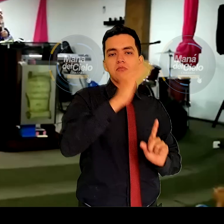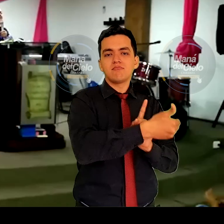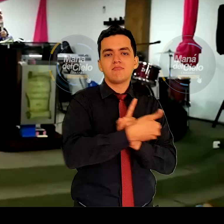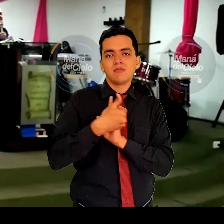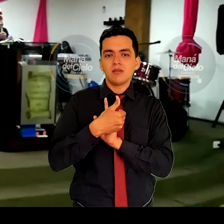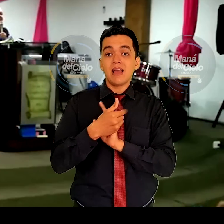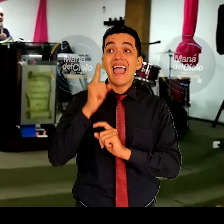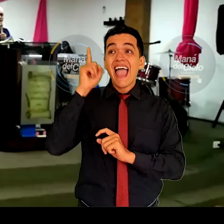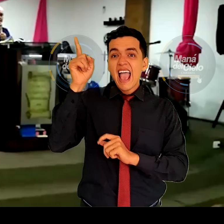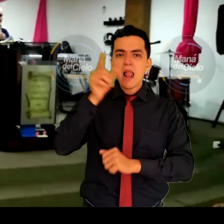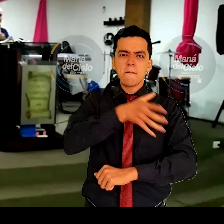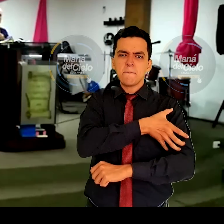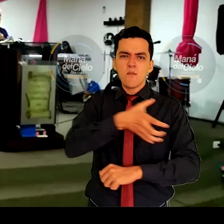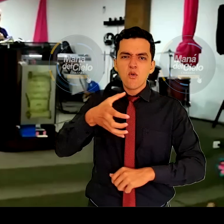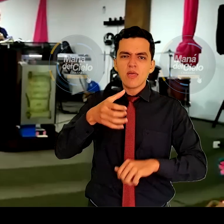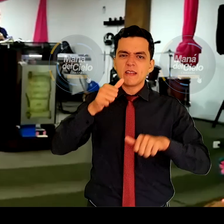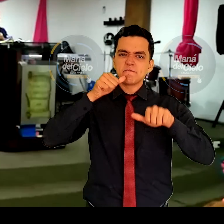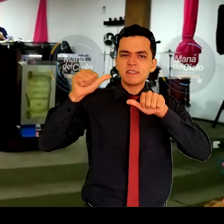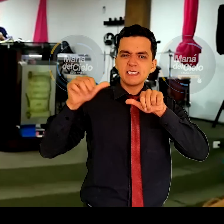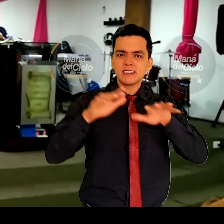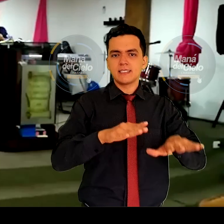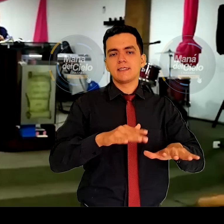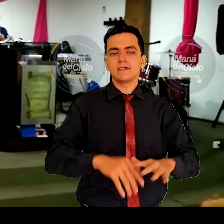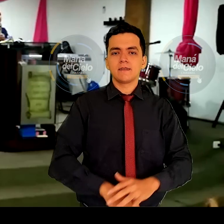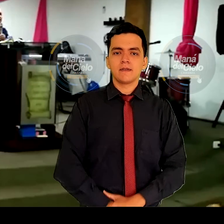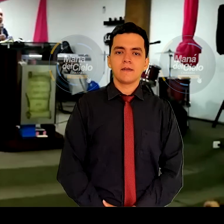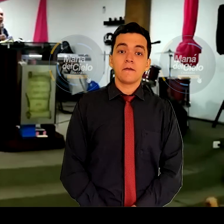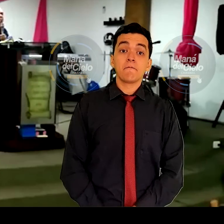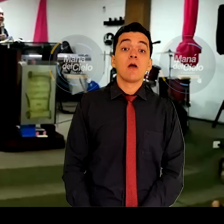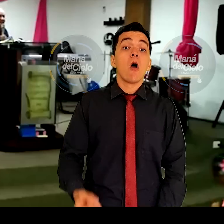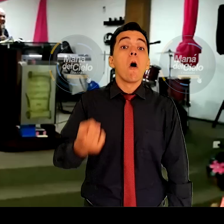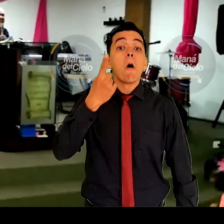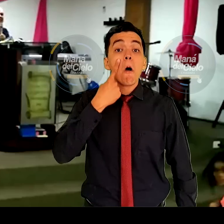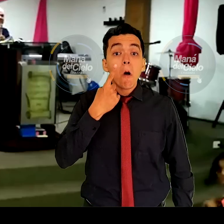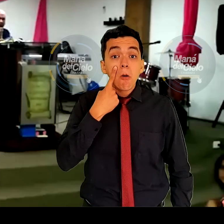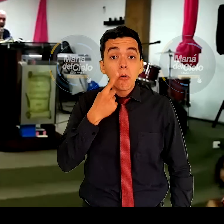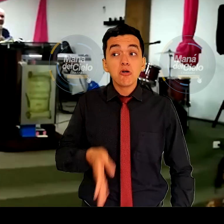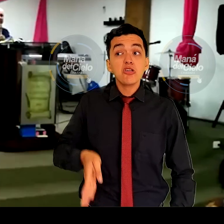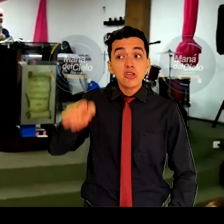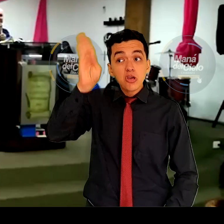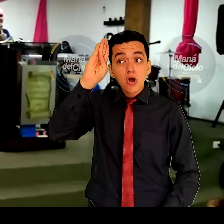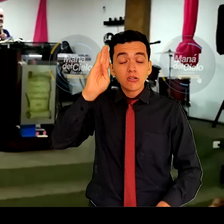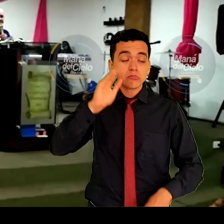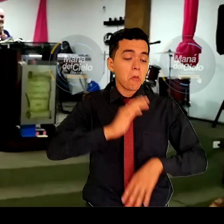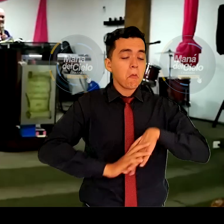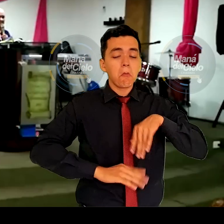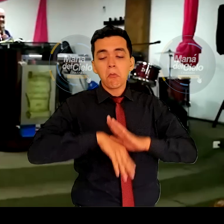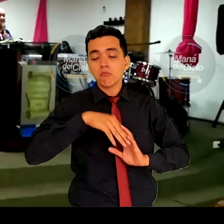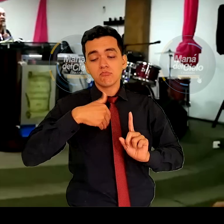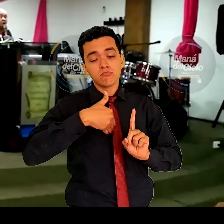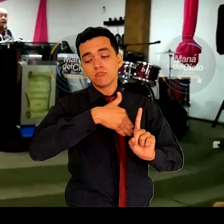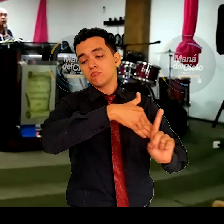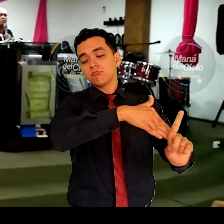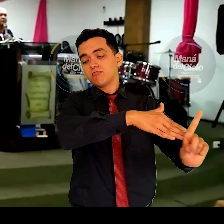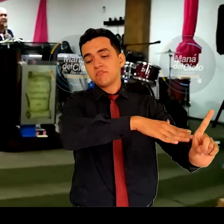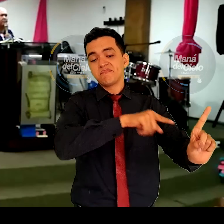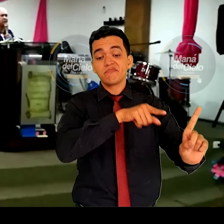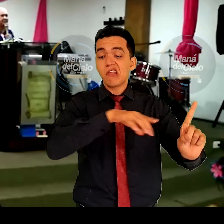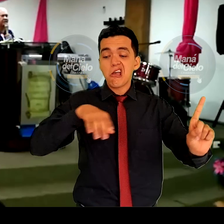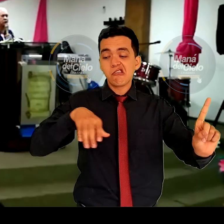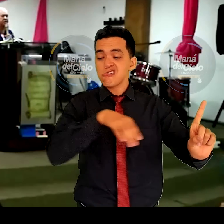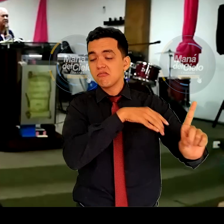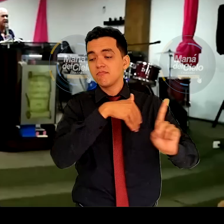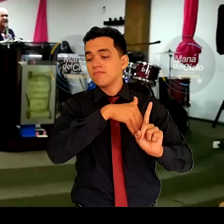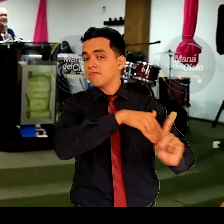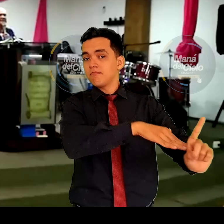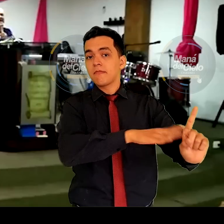poder para bendecir es Dios. Pero también cuando Dios maldice, nadie bendice. Y qué bueno que lo entendamos